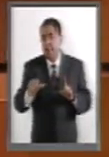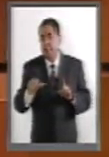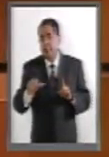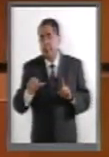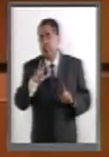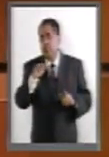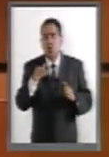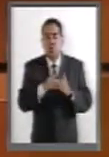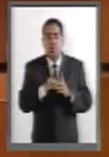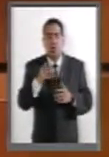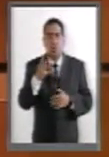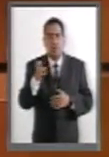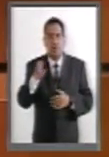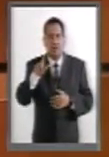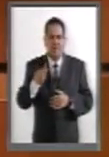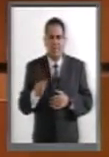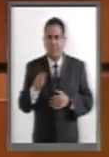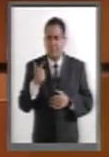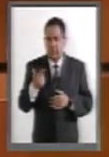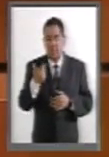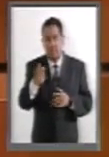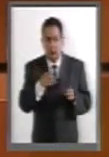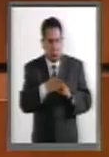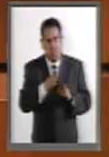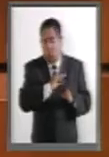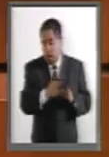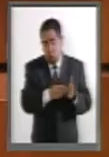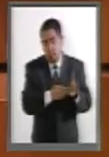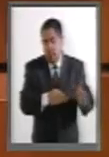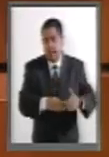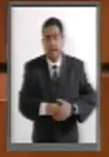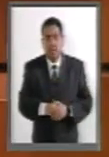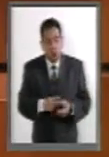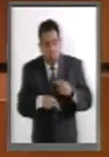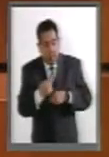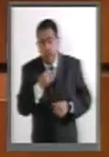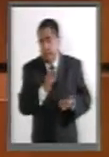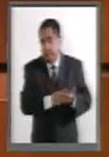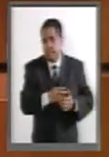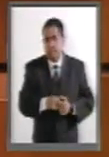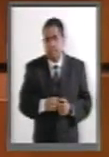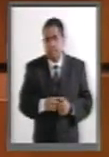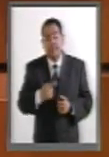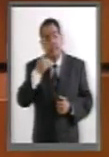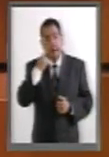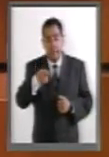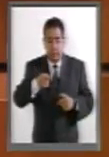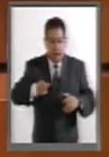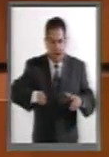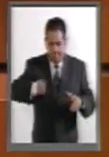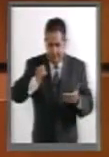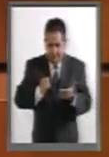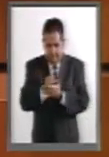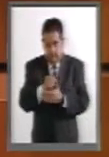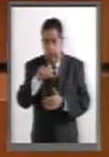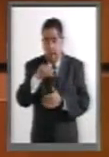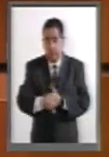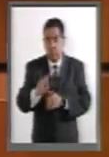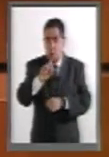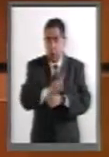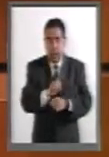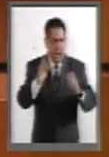los 5.477 pesos. Se propone que la sentencia se dicte en la misma